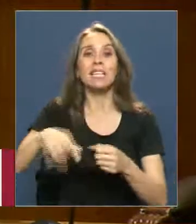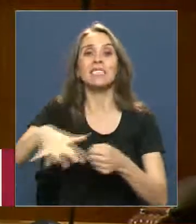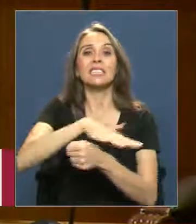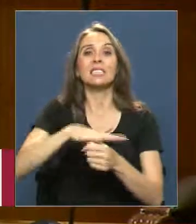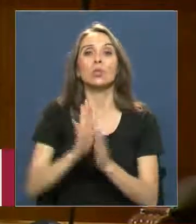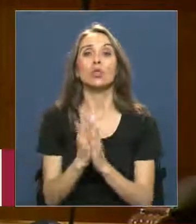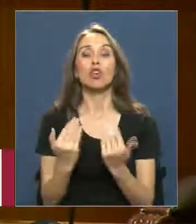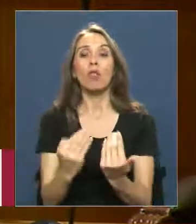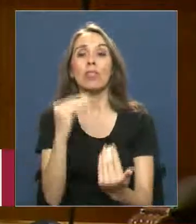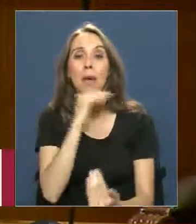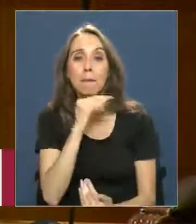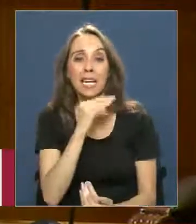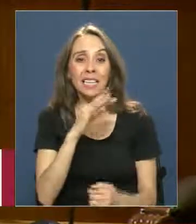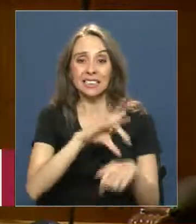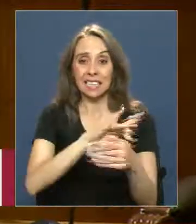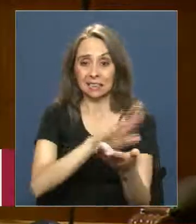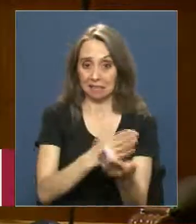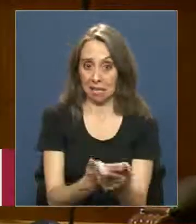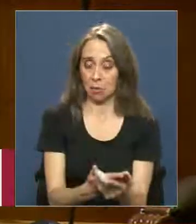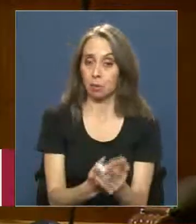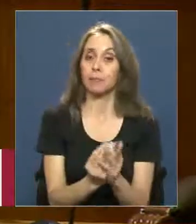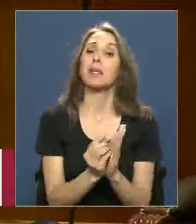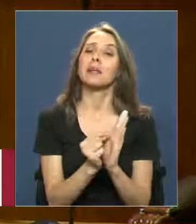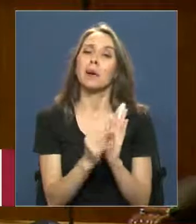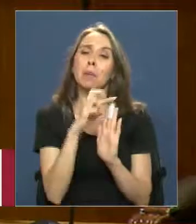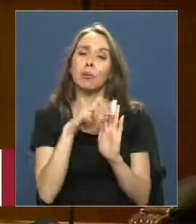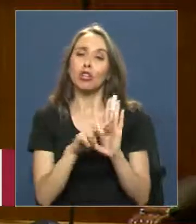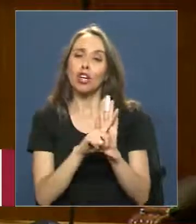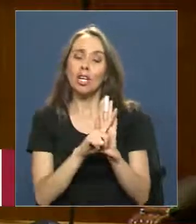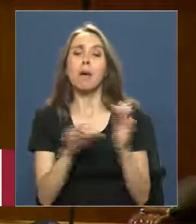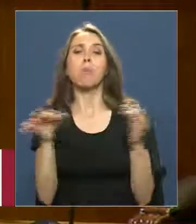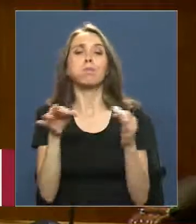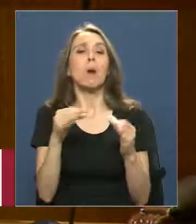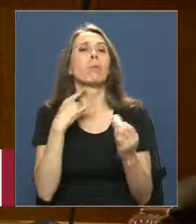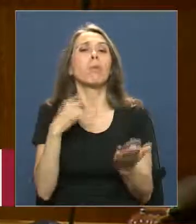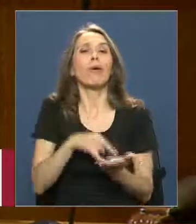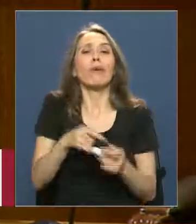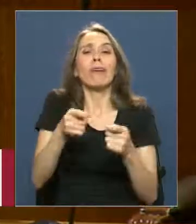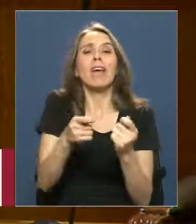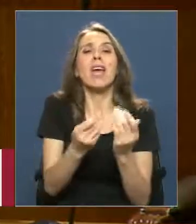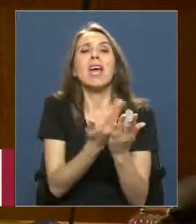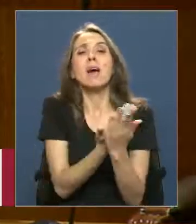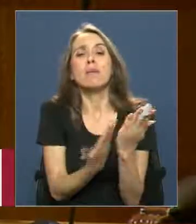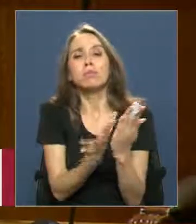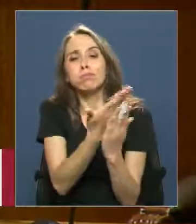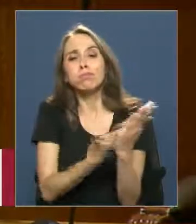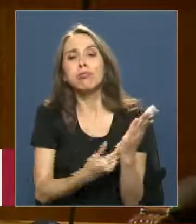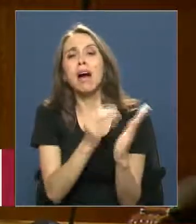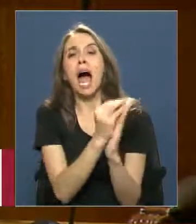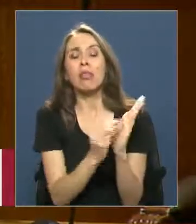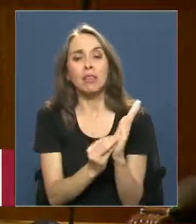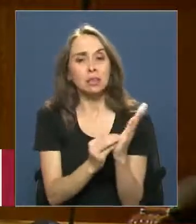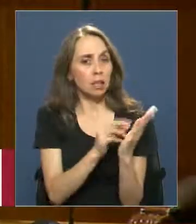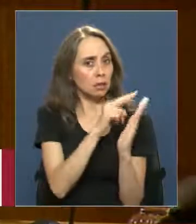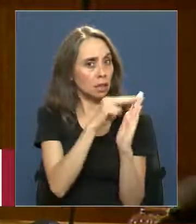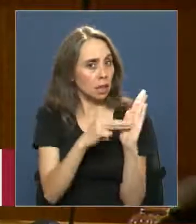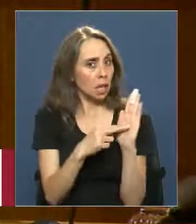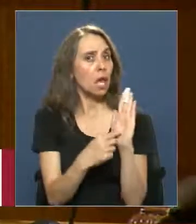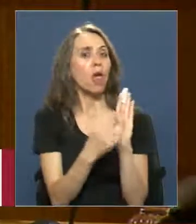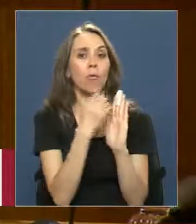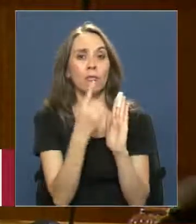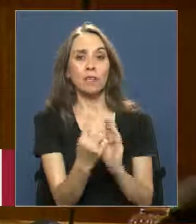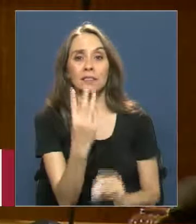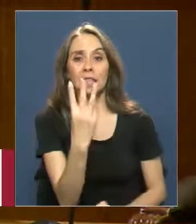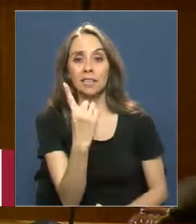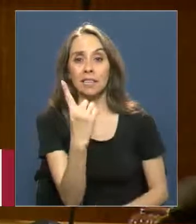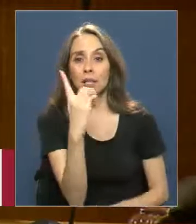circunstancias. Los antecedentes del proyecto y fundamentos, por cierto, de la moción hace presente que el